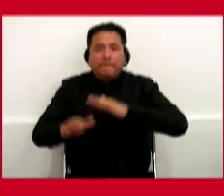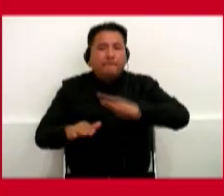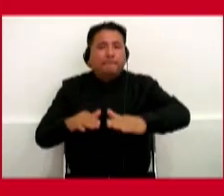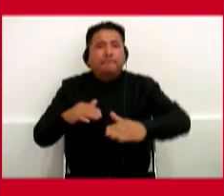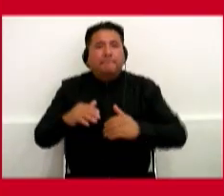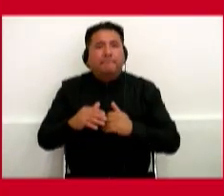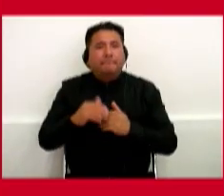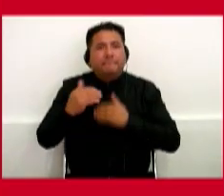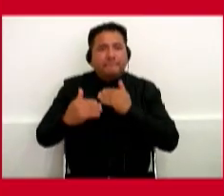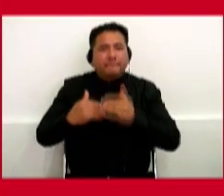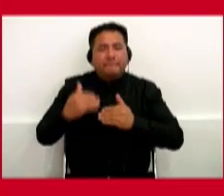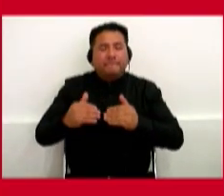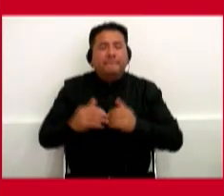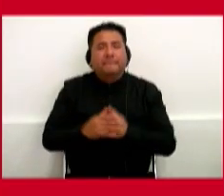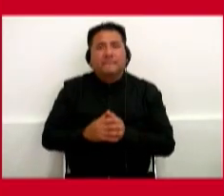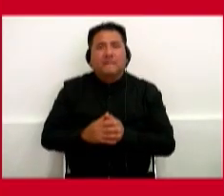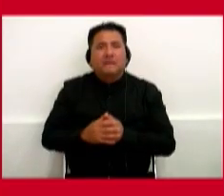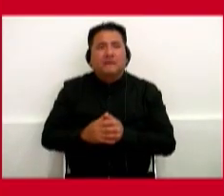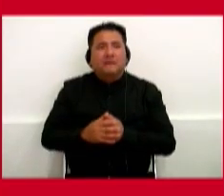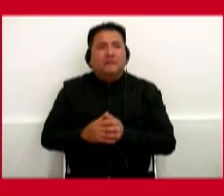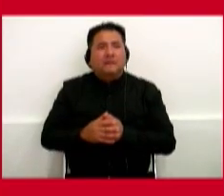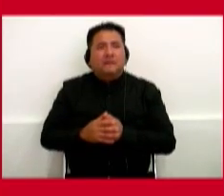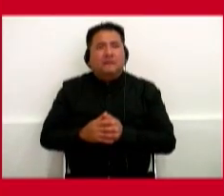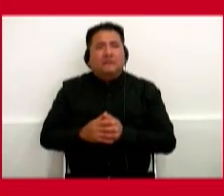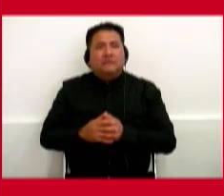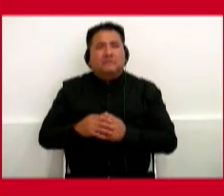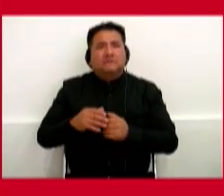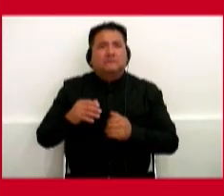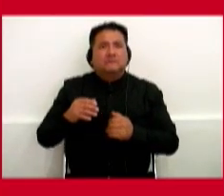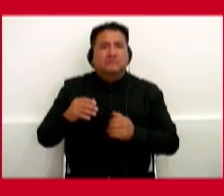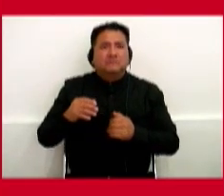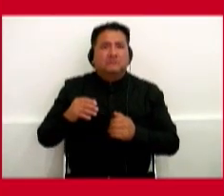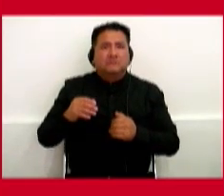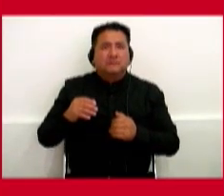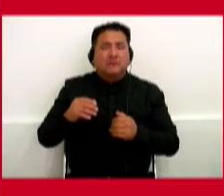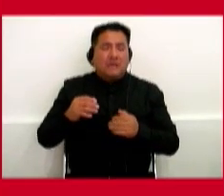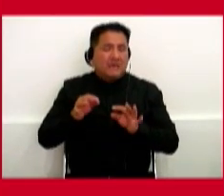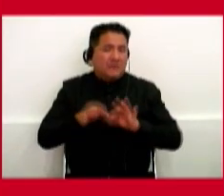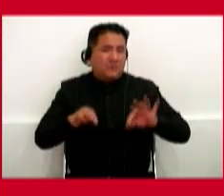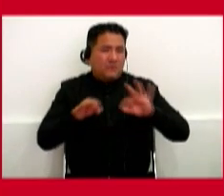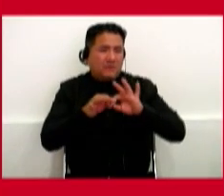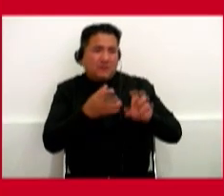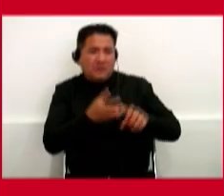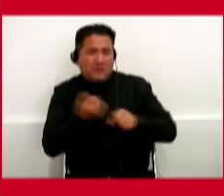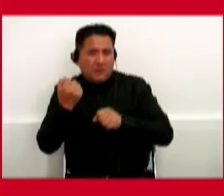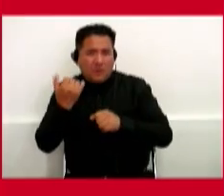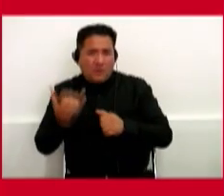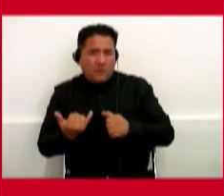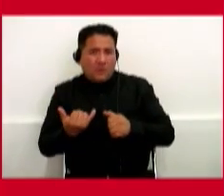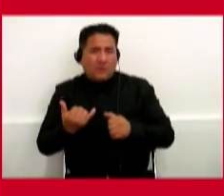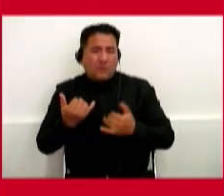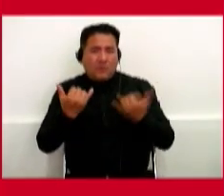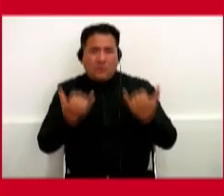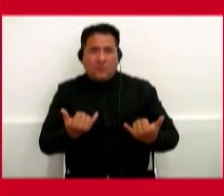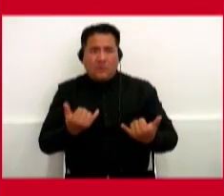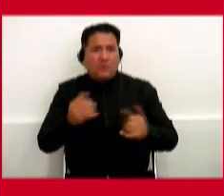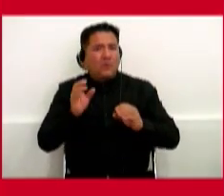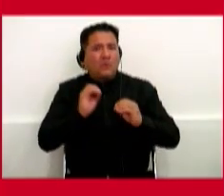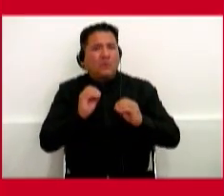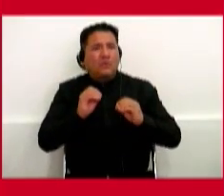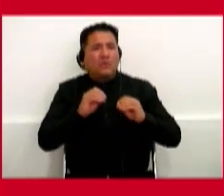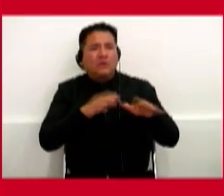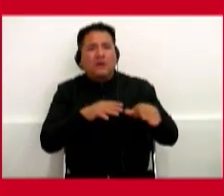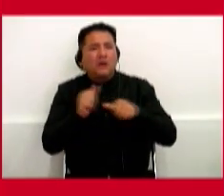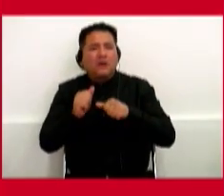mineral por volumen de mineral, si es que ese volumen realmente vale la pena sacarlo hoy o no lo saco o lo saco mañana. Ese es un poco el concepto que viene